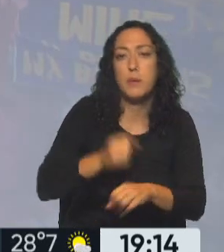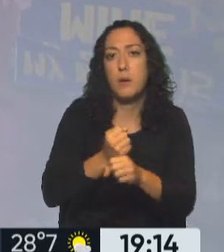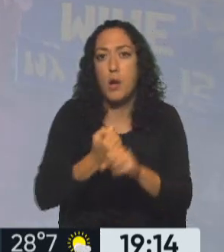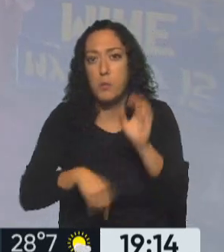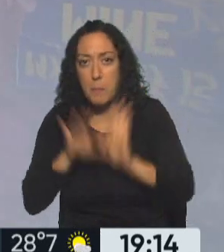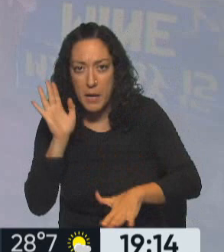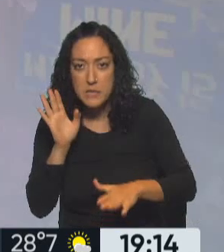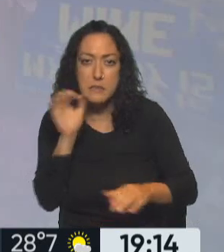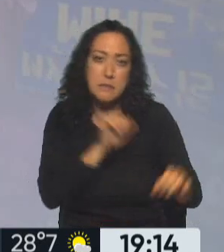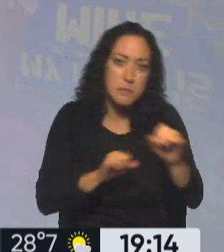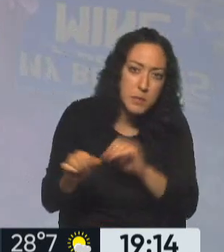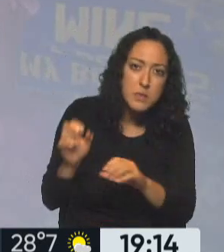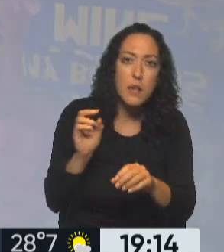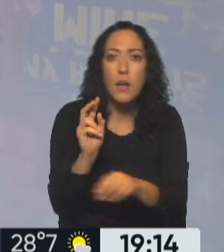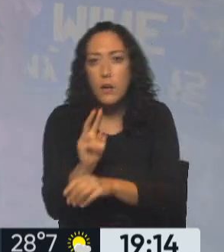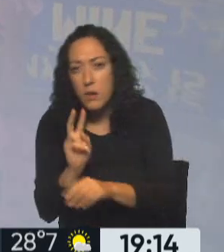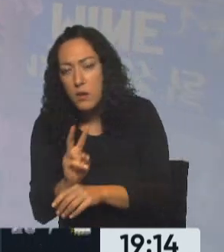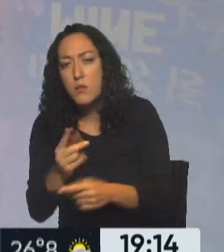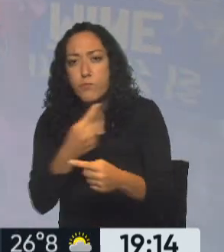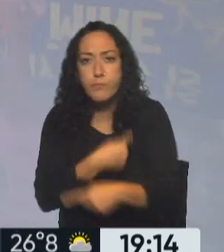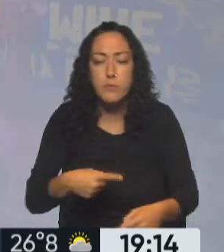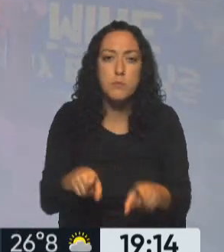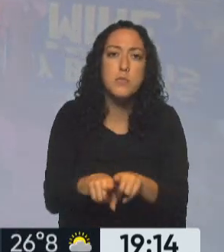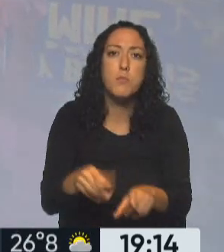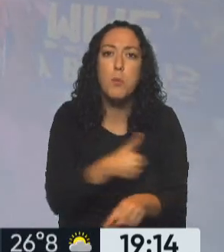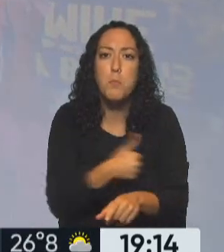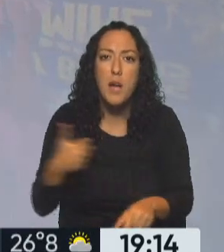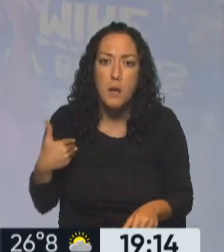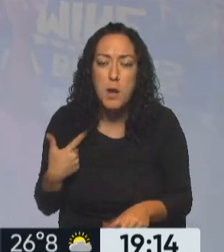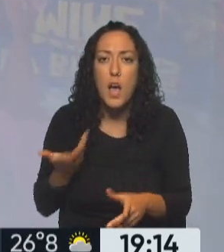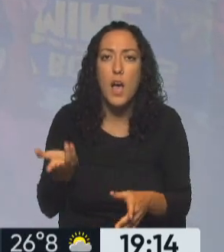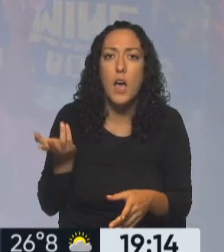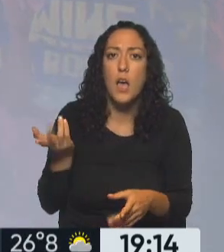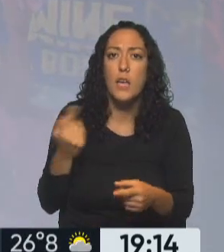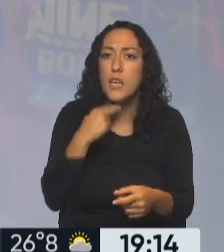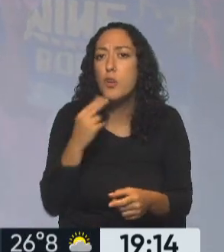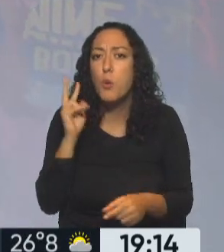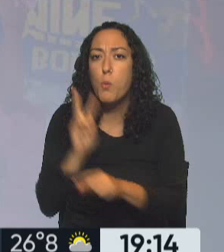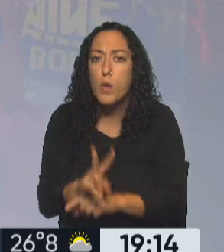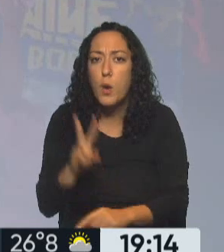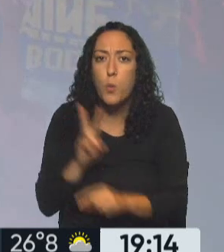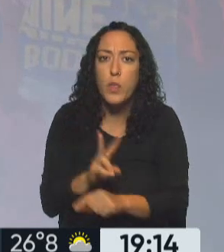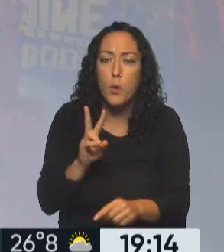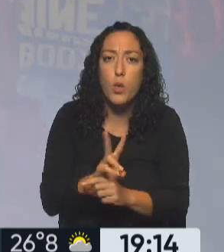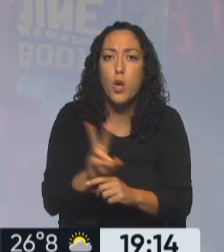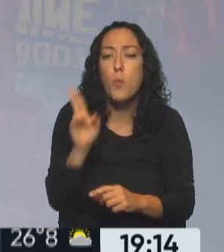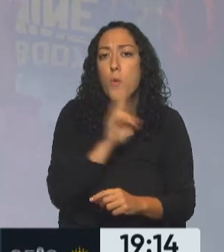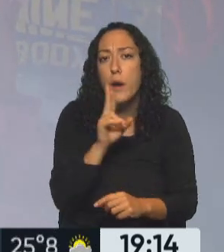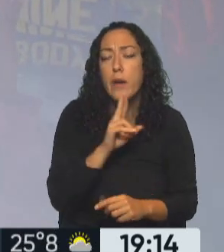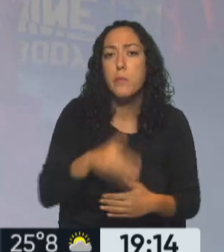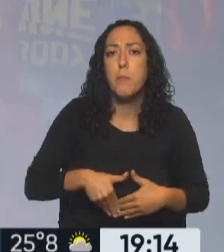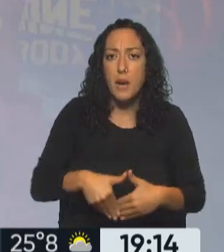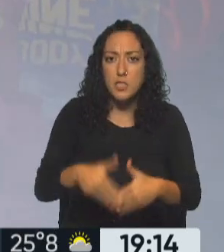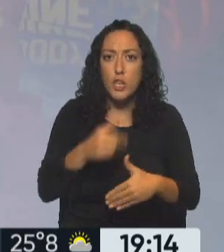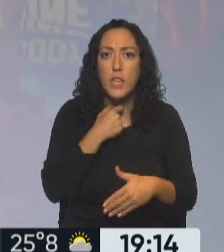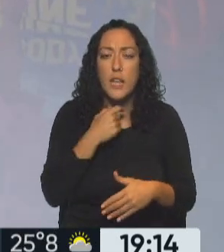lo que se conoce como penalización a la maternidad también, las mujeres que o quieren quedar embarazadas o que se les hacen